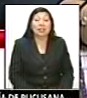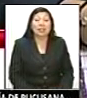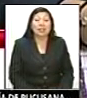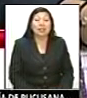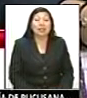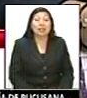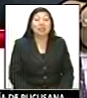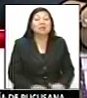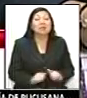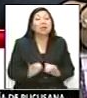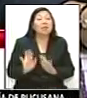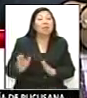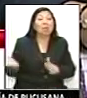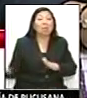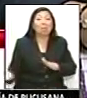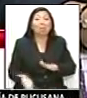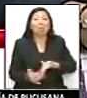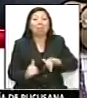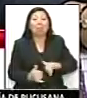se deja de lado, se archiva